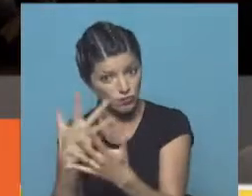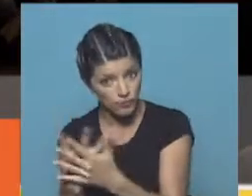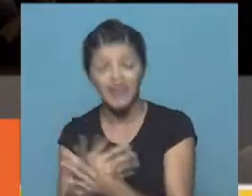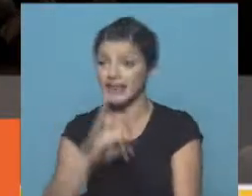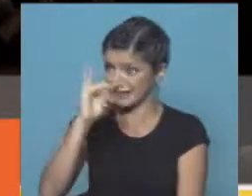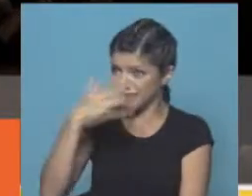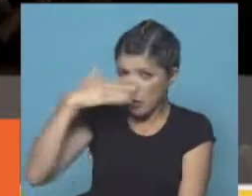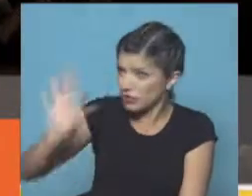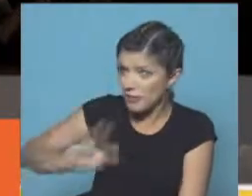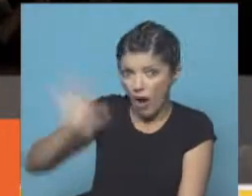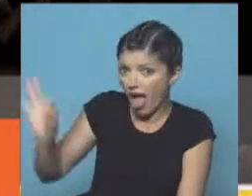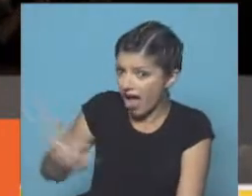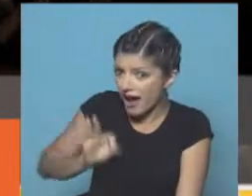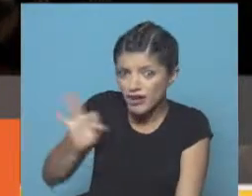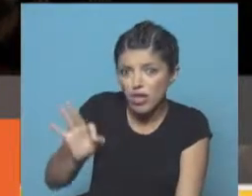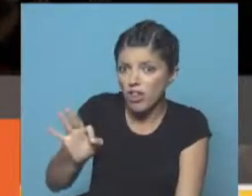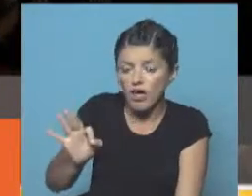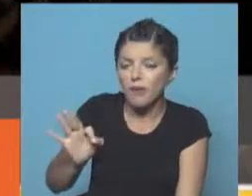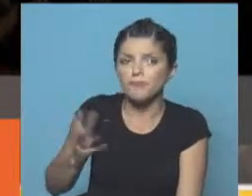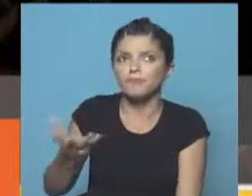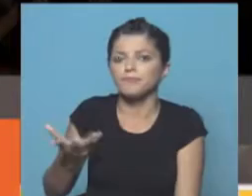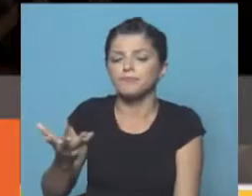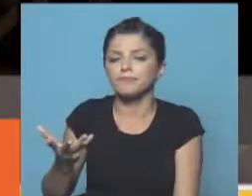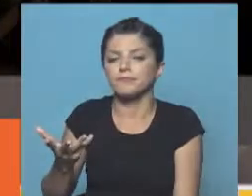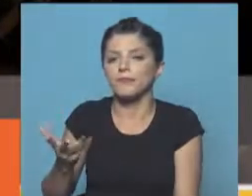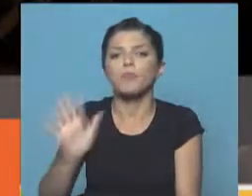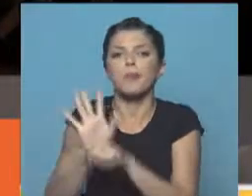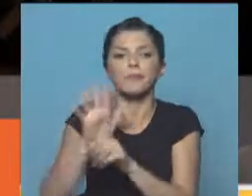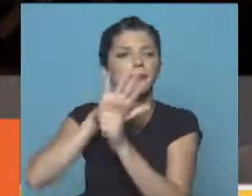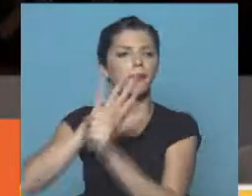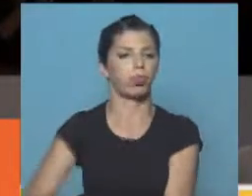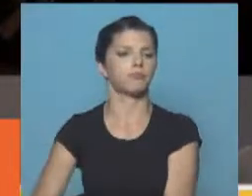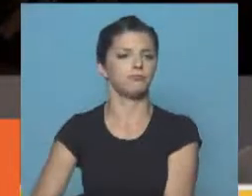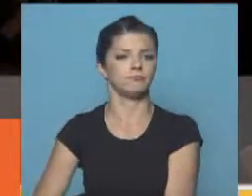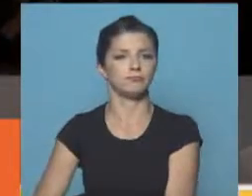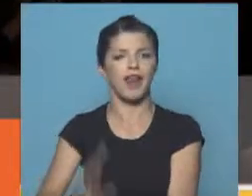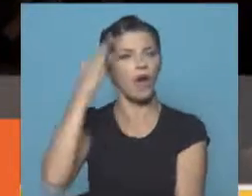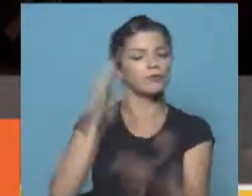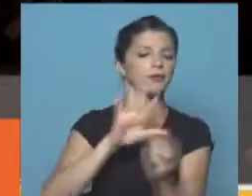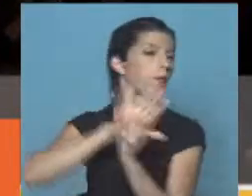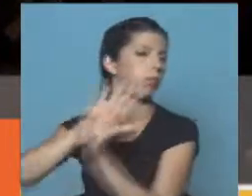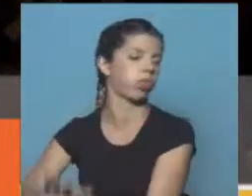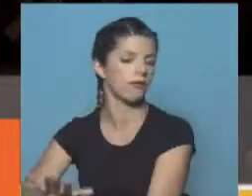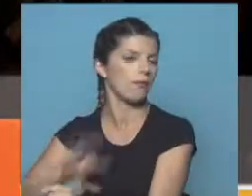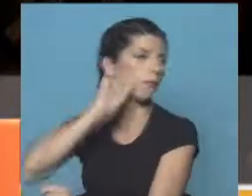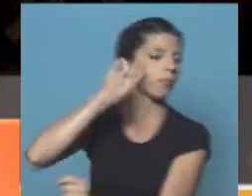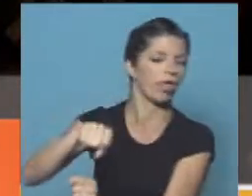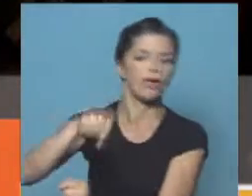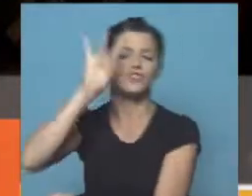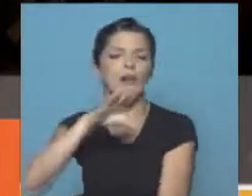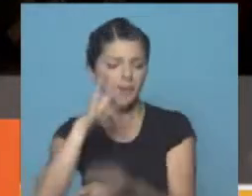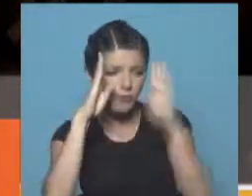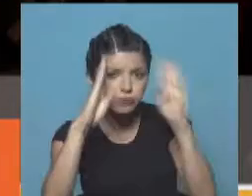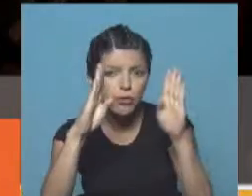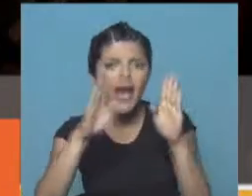los últimos años fueron de algún modo tapadas en el sistema de justicia penal y solo se miraba a las personas